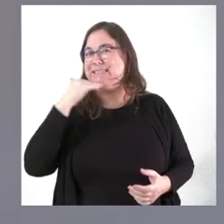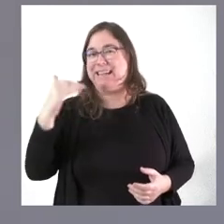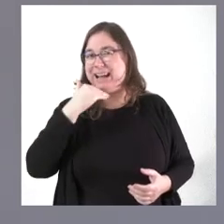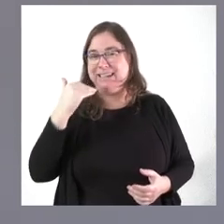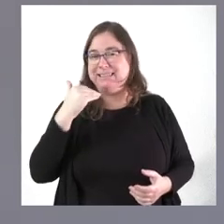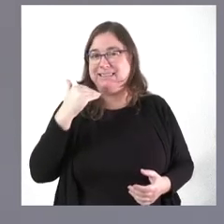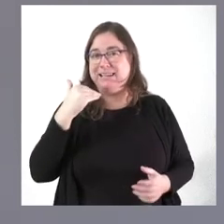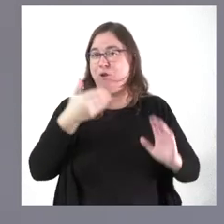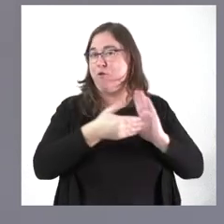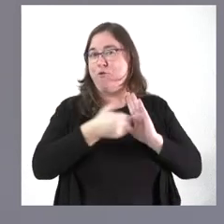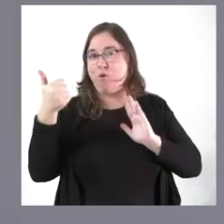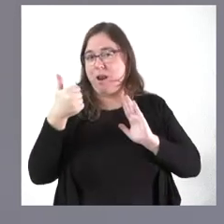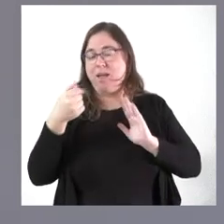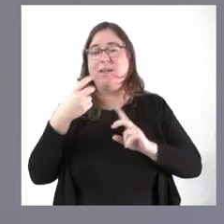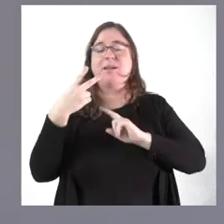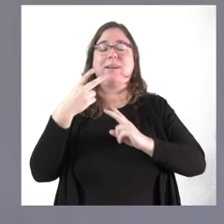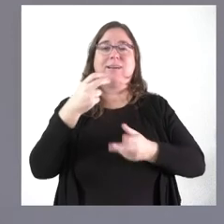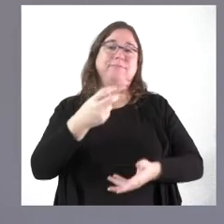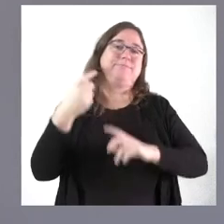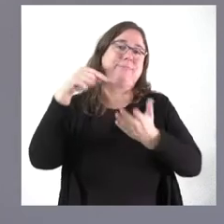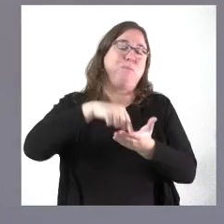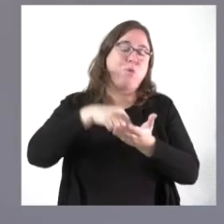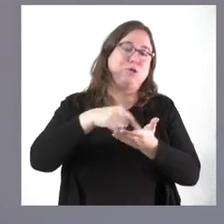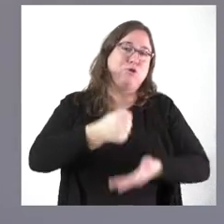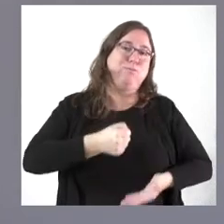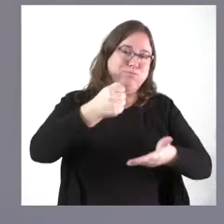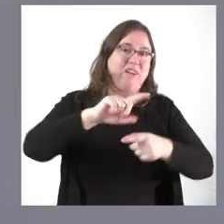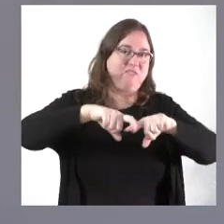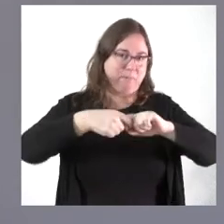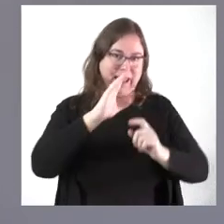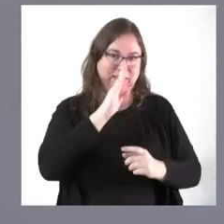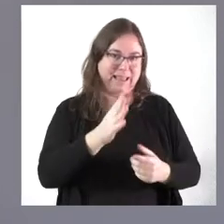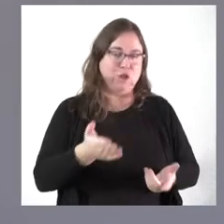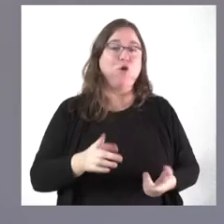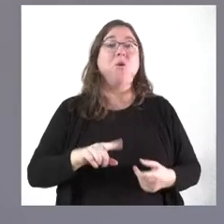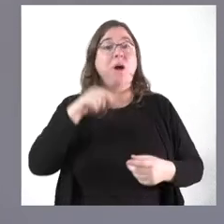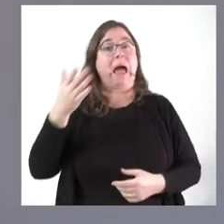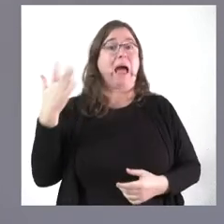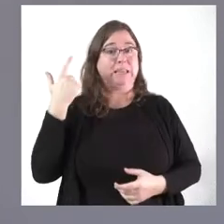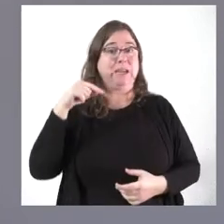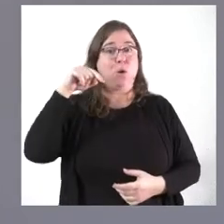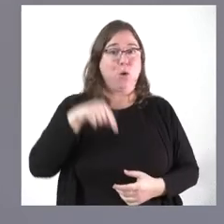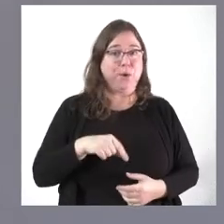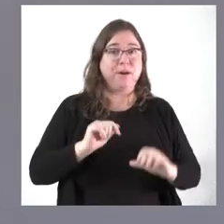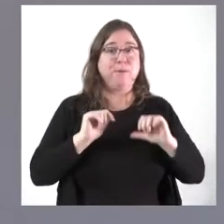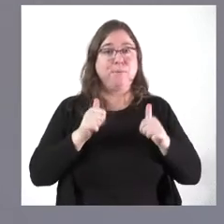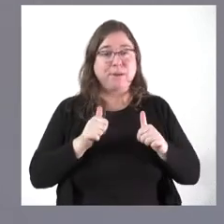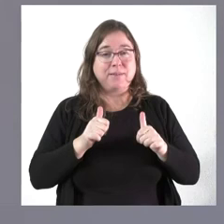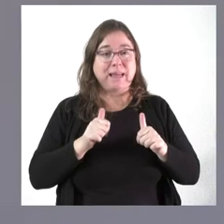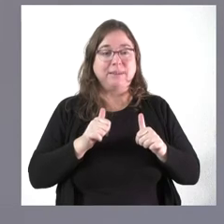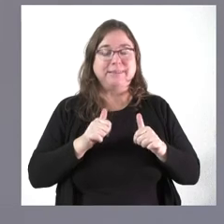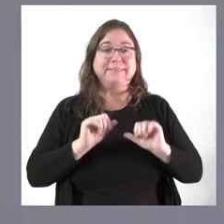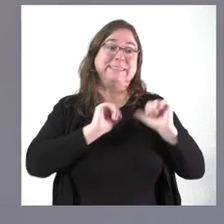del impuesto de sus relaciones entre familiares directos ayer mismo y hoy entra en vigor y con efectos de uno